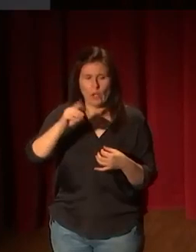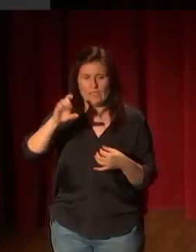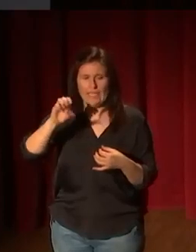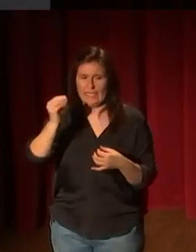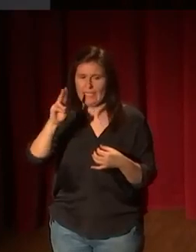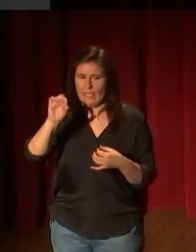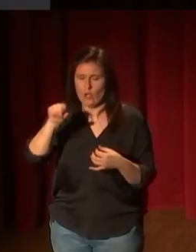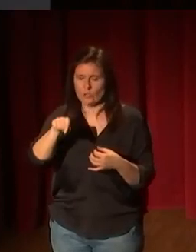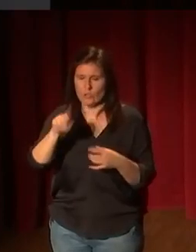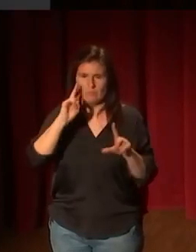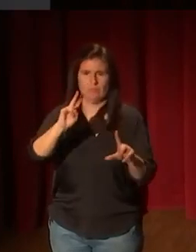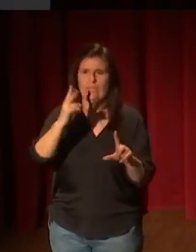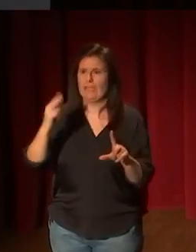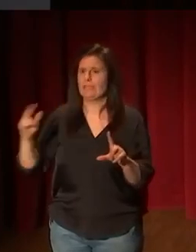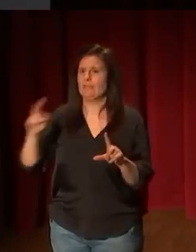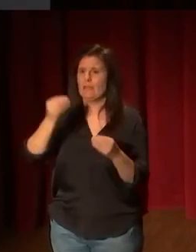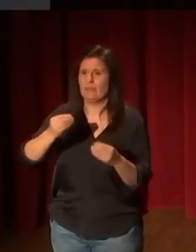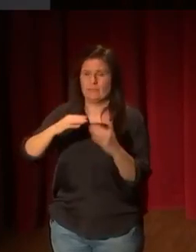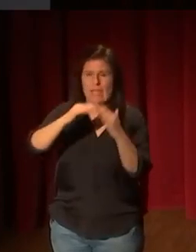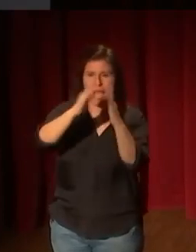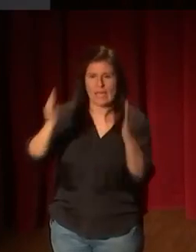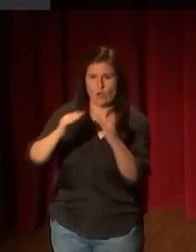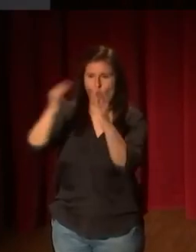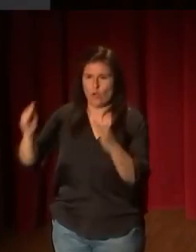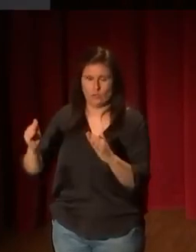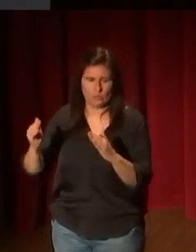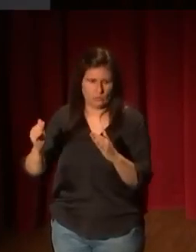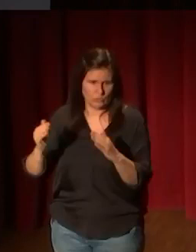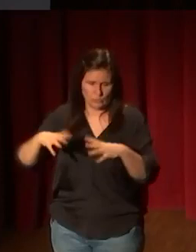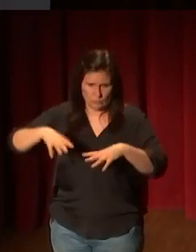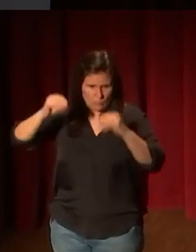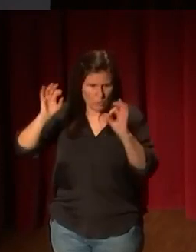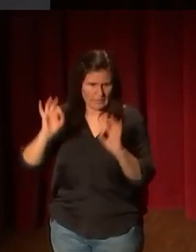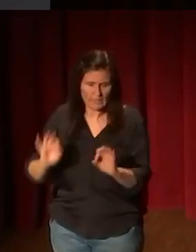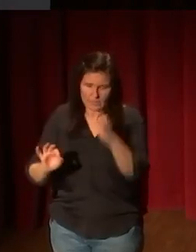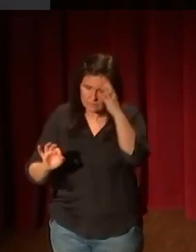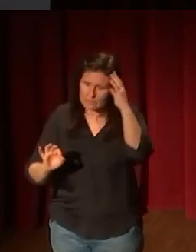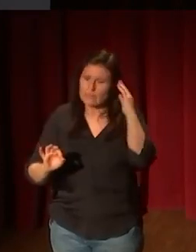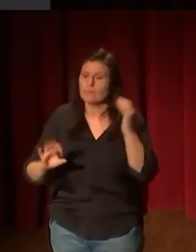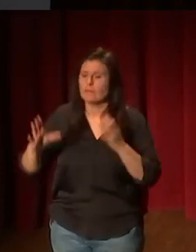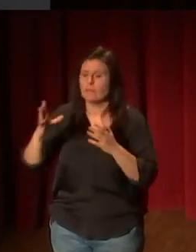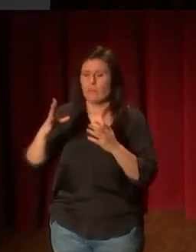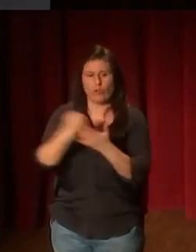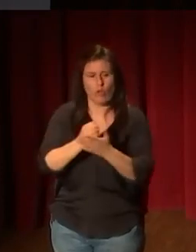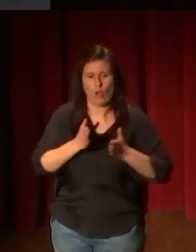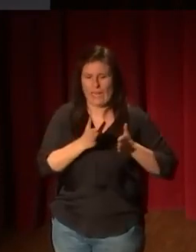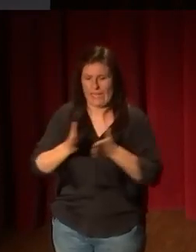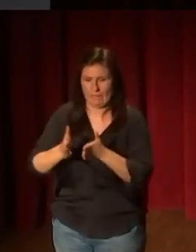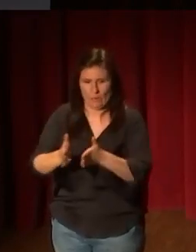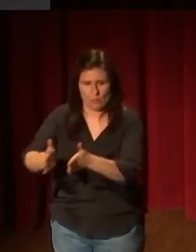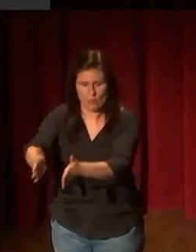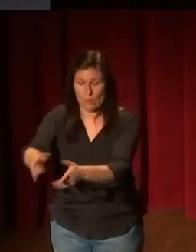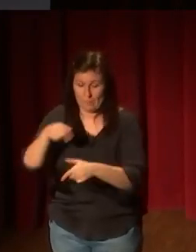reflejan muy bien esos arcos monumentales conmemorativos que cubrían todo el recorrido en ese recorrido